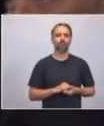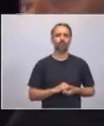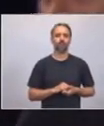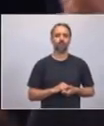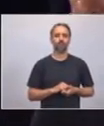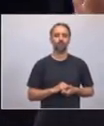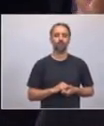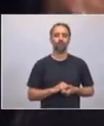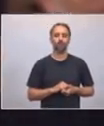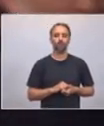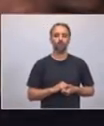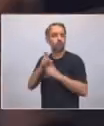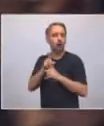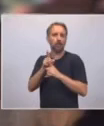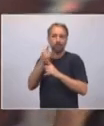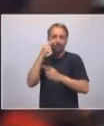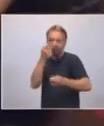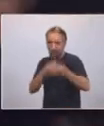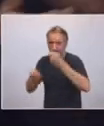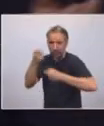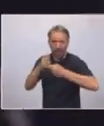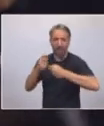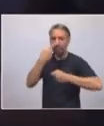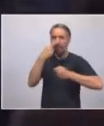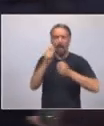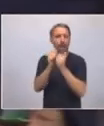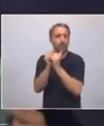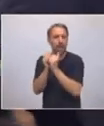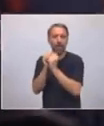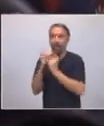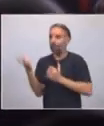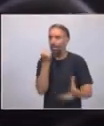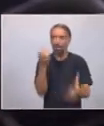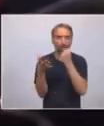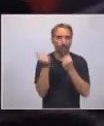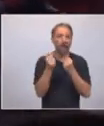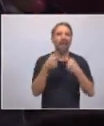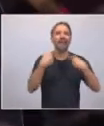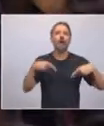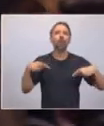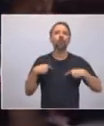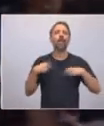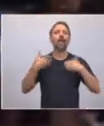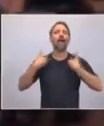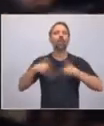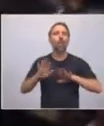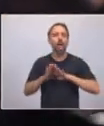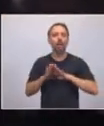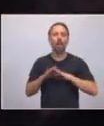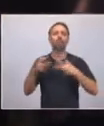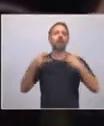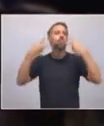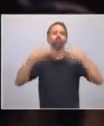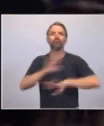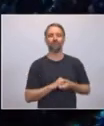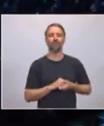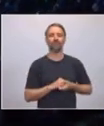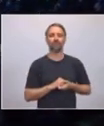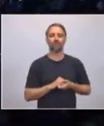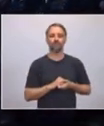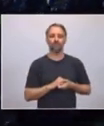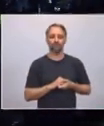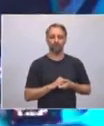como el que tenía la convertibilidad y tarifas como las que tenía Rodrigazo. Desde luego que eso fue un problema. Desde luego que fue un problema corregirlo,